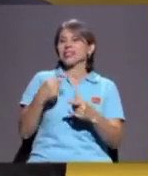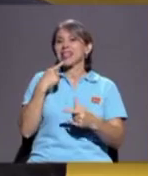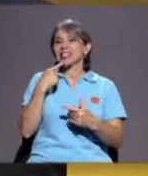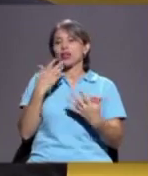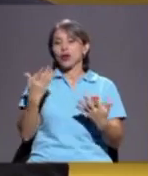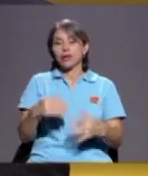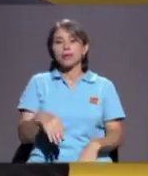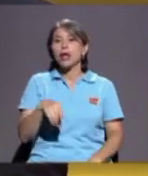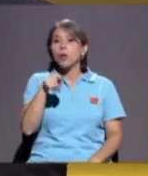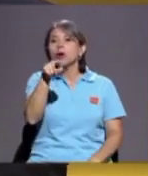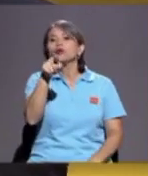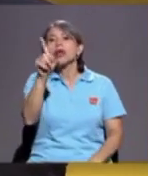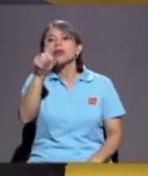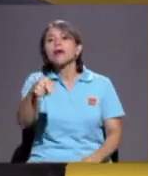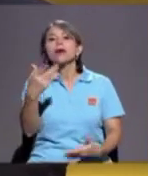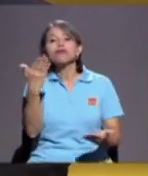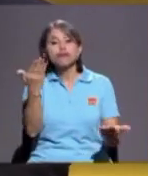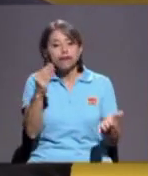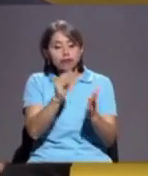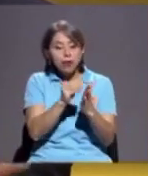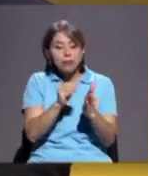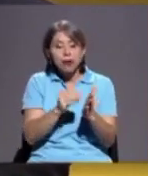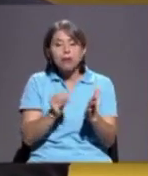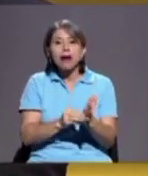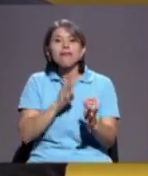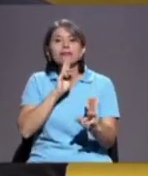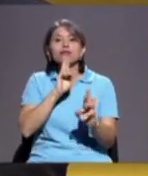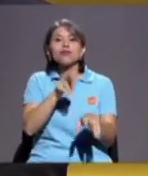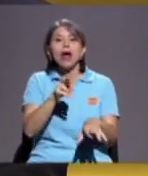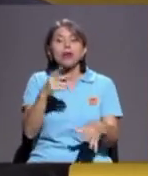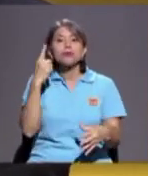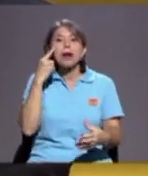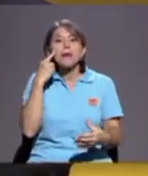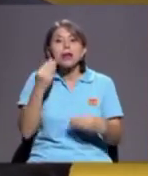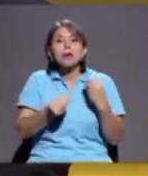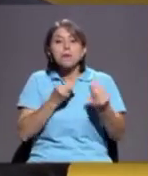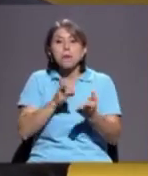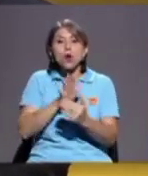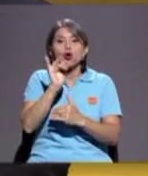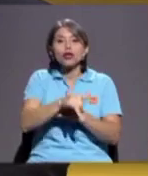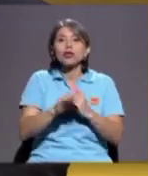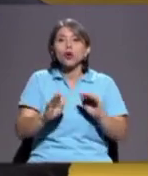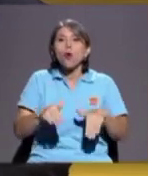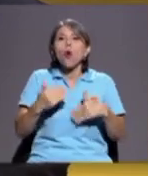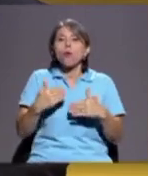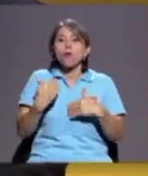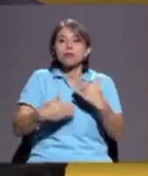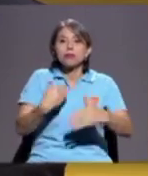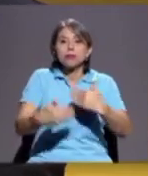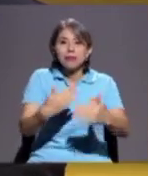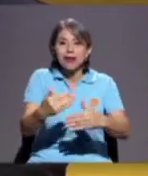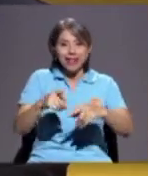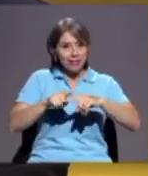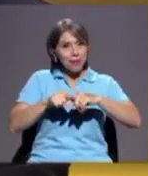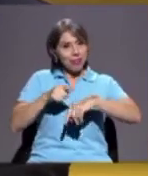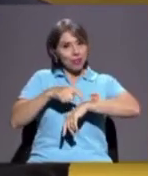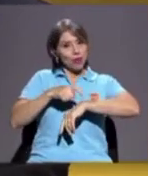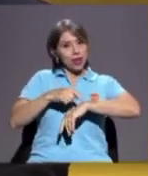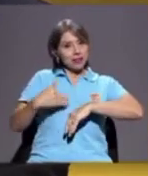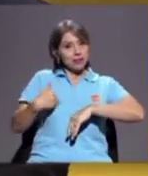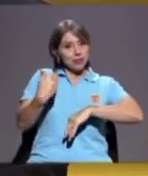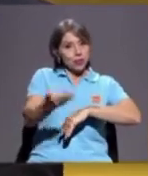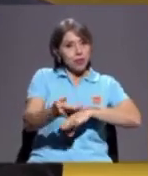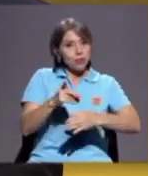poner resultados de gestión para ver cómo va el proyecto, cómo va caminando. Depende de la duración del proyecto, ¿verdad? Puede